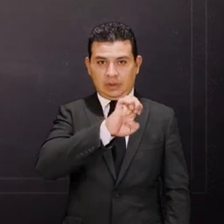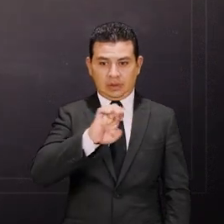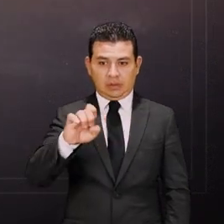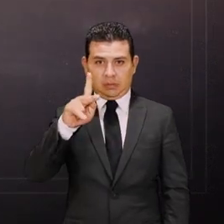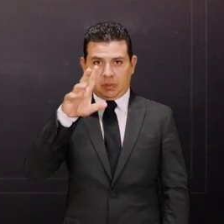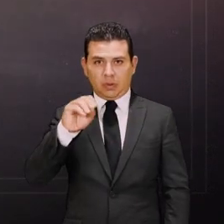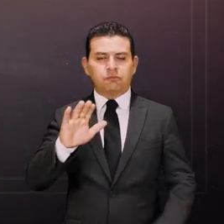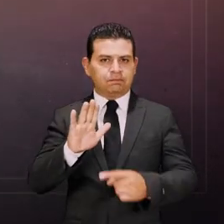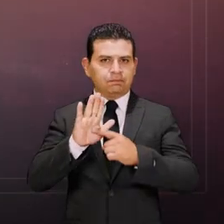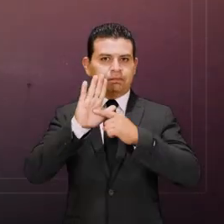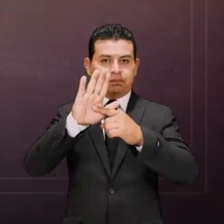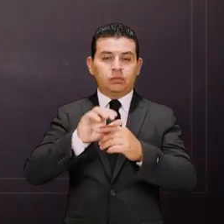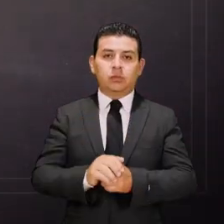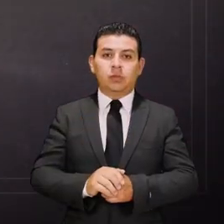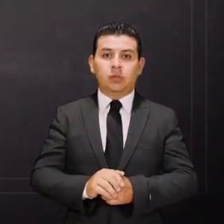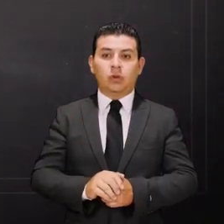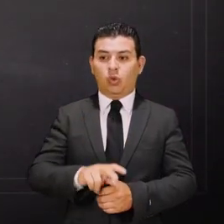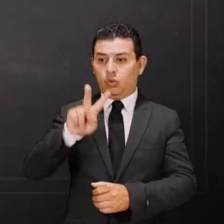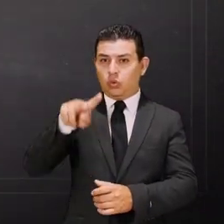yep coruluini.